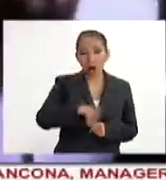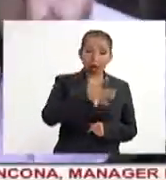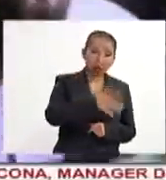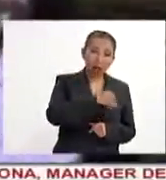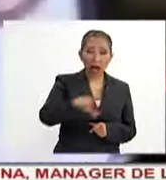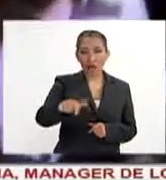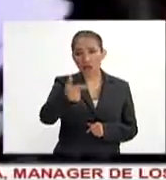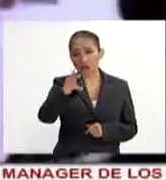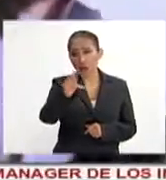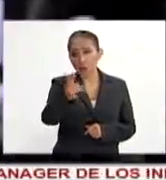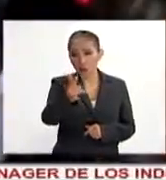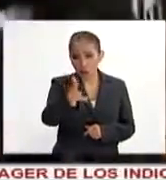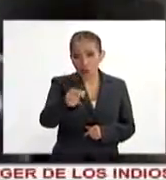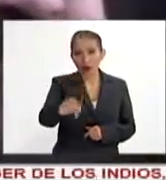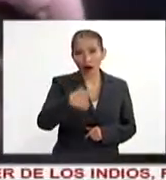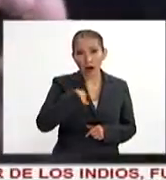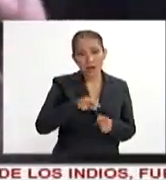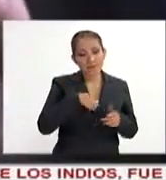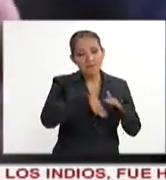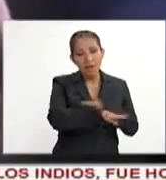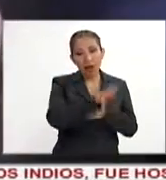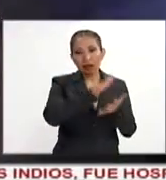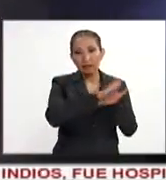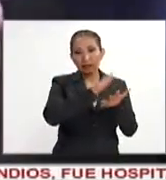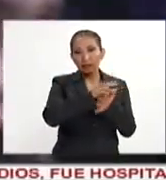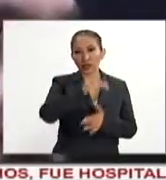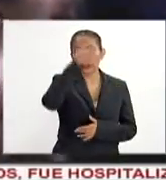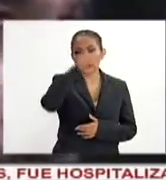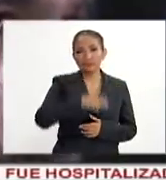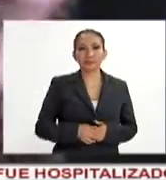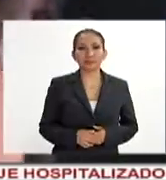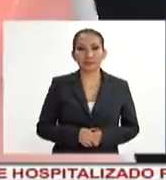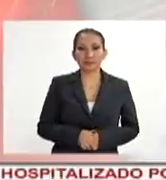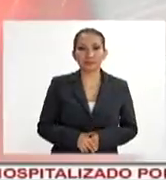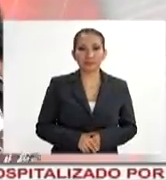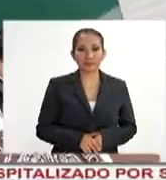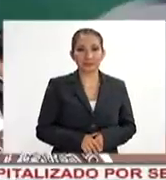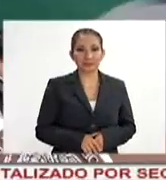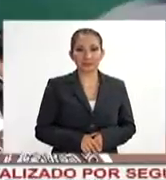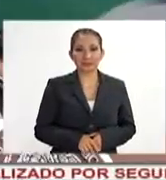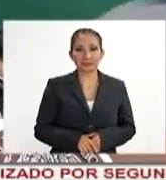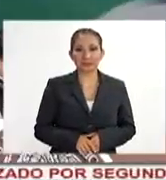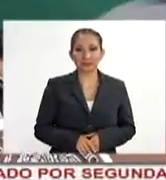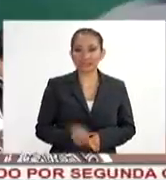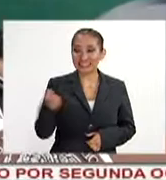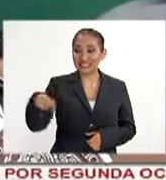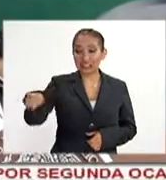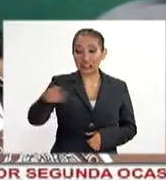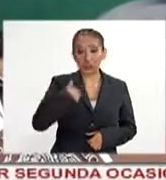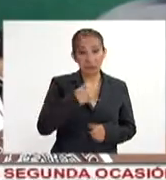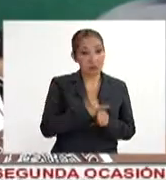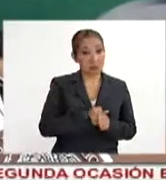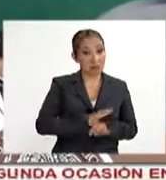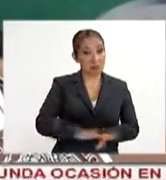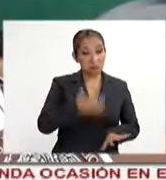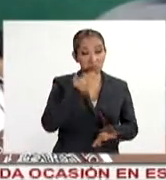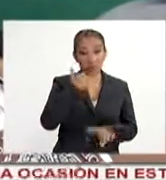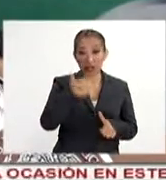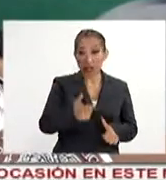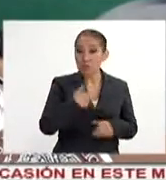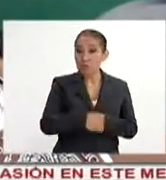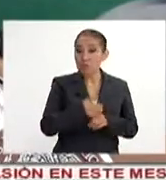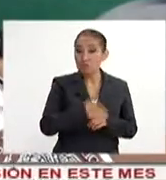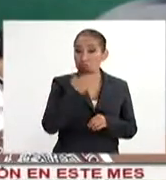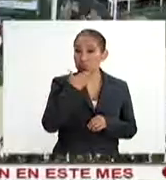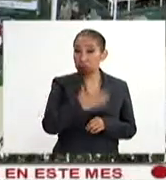el 10 y 12 de julio y ser trasladado al reclusorio norte. Estos son buenos datos, buenas